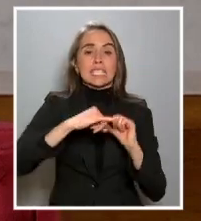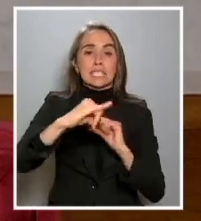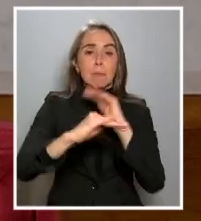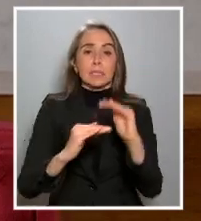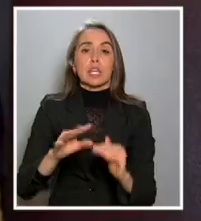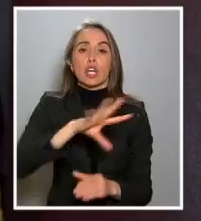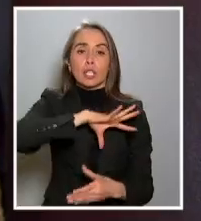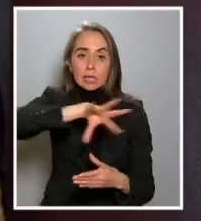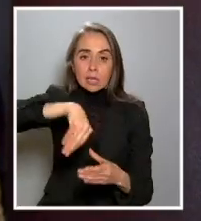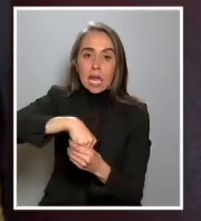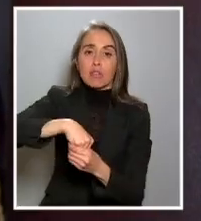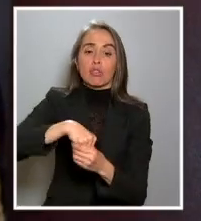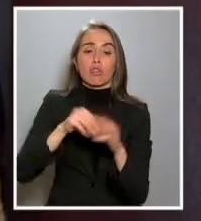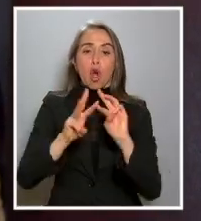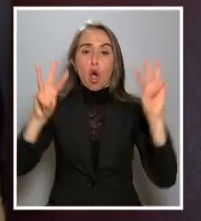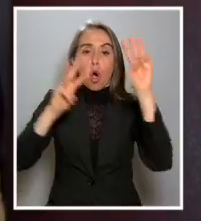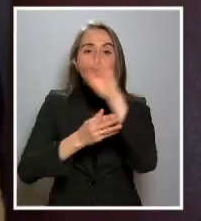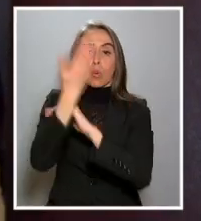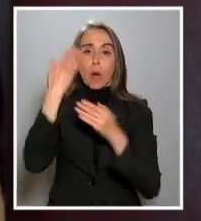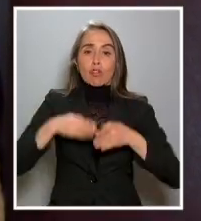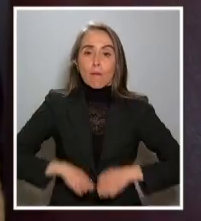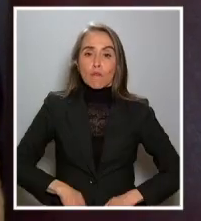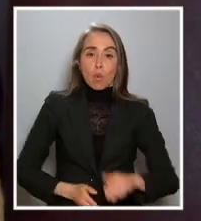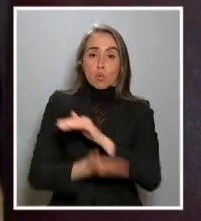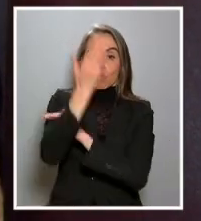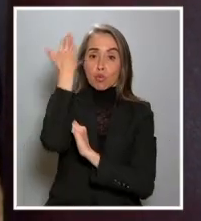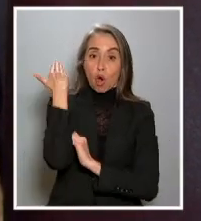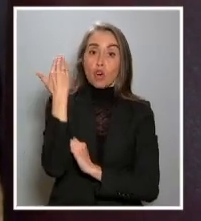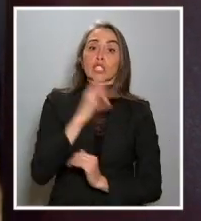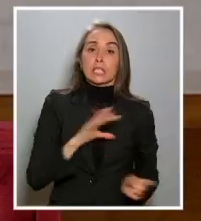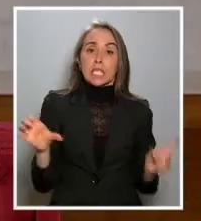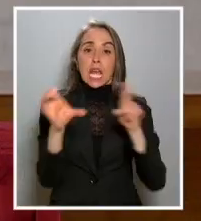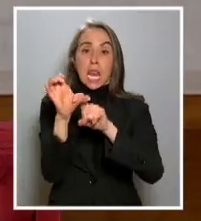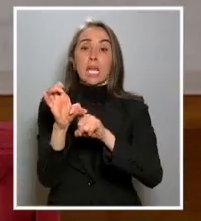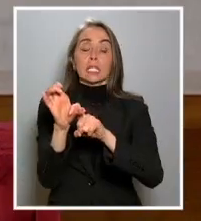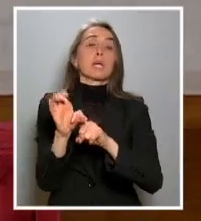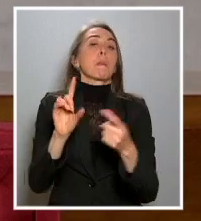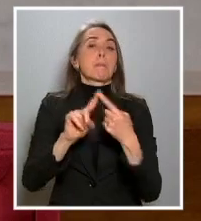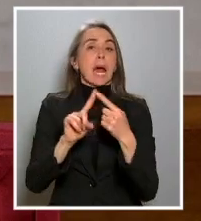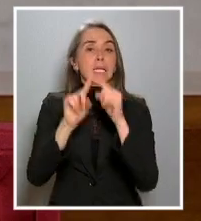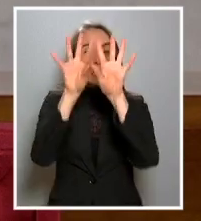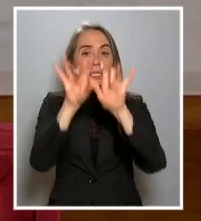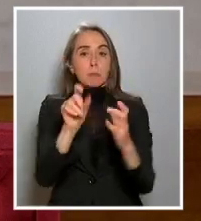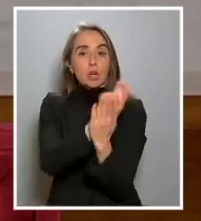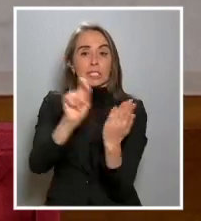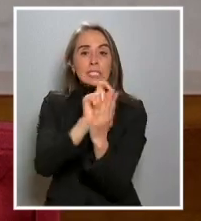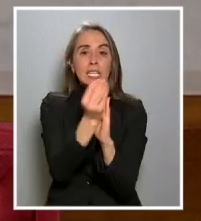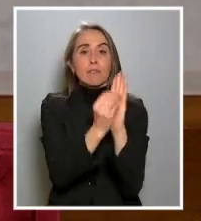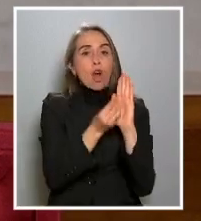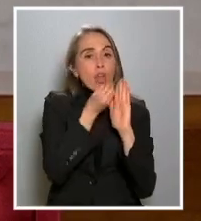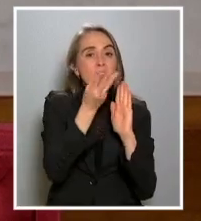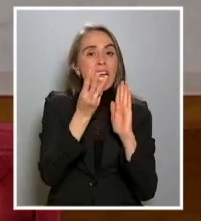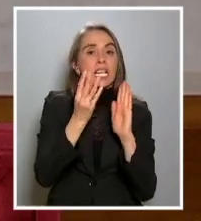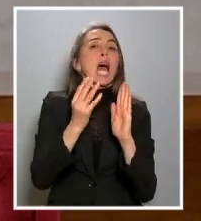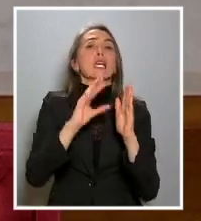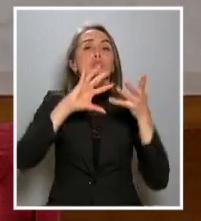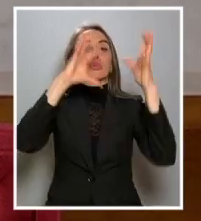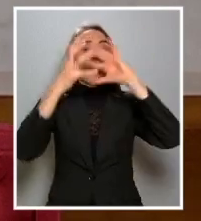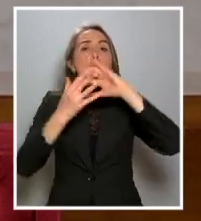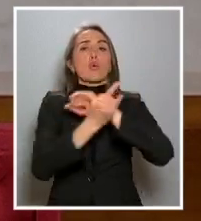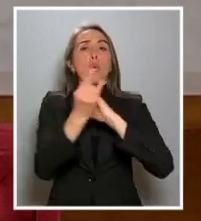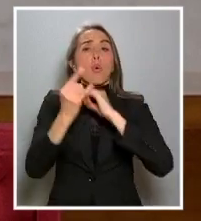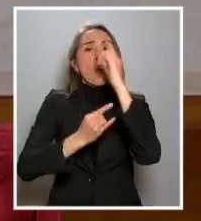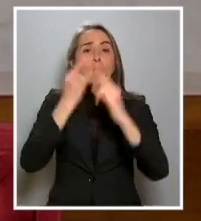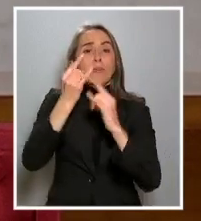del sistema de Naciones Unidas desde su fundación. Tuvimos una destacada participación en la elaboración de la Declaración Universal de los Derechos